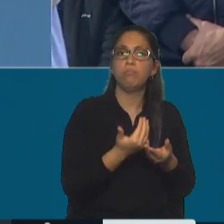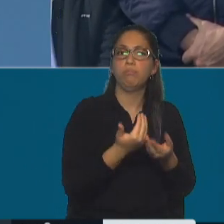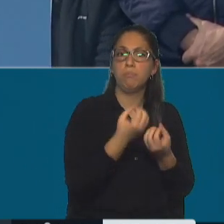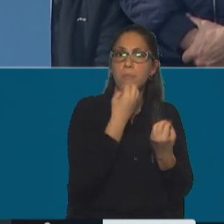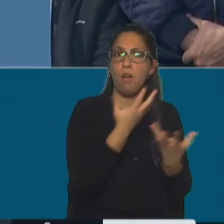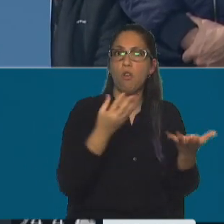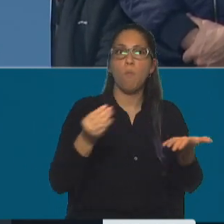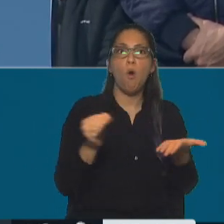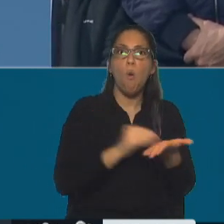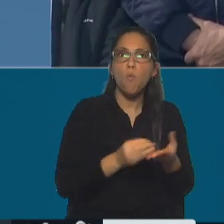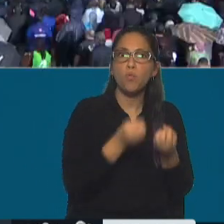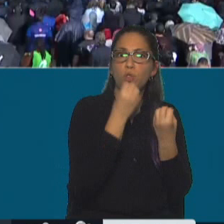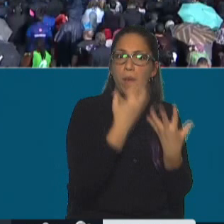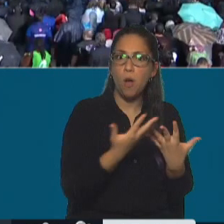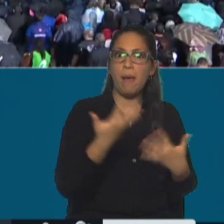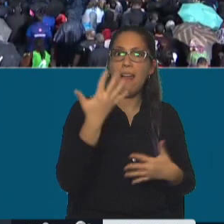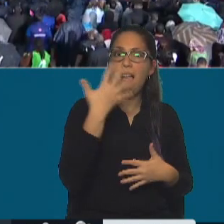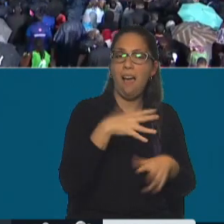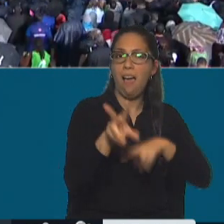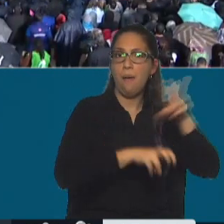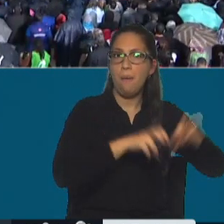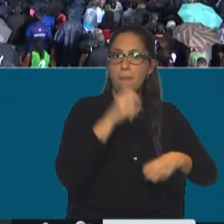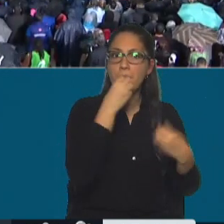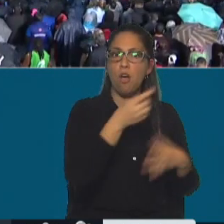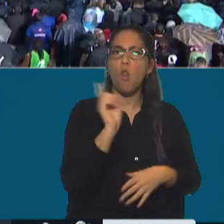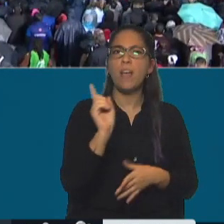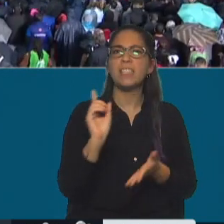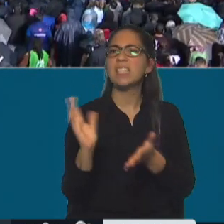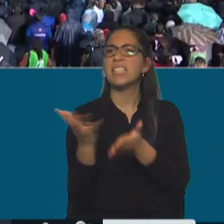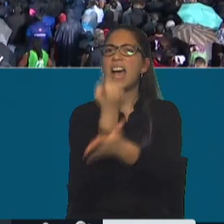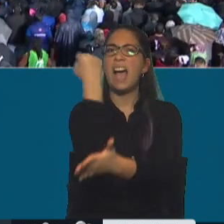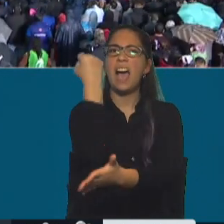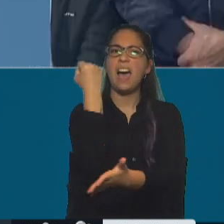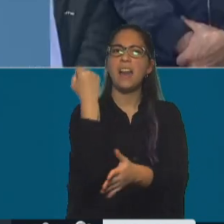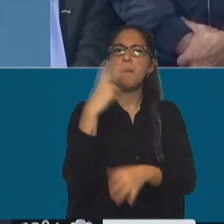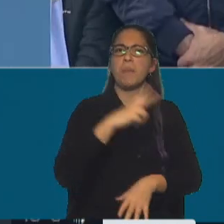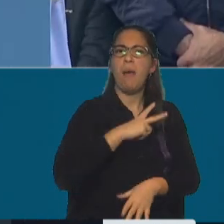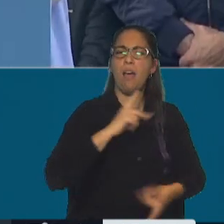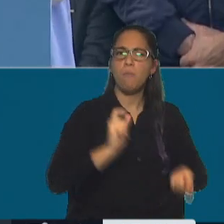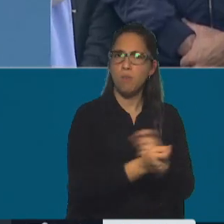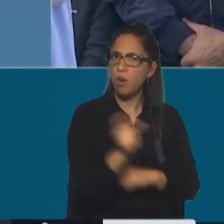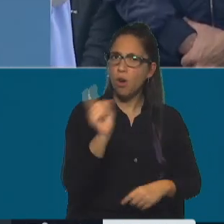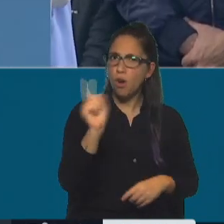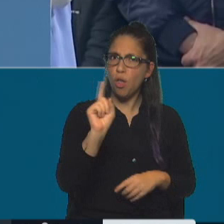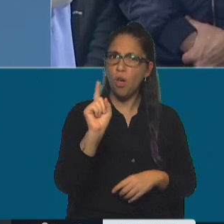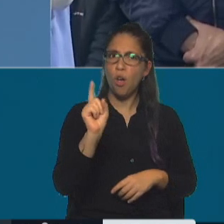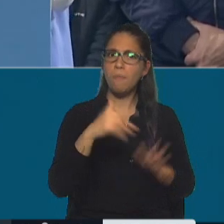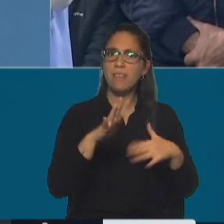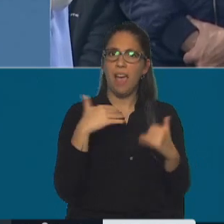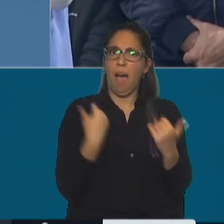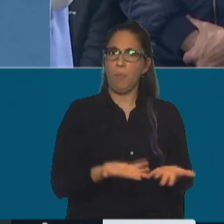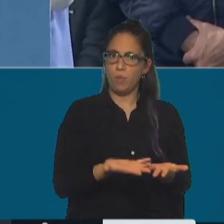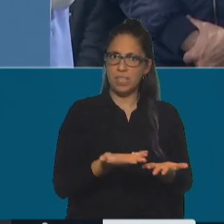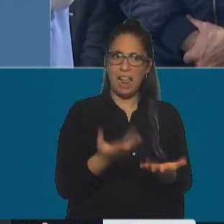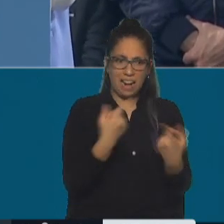por favor, que se comprenda esto, ¿no? Que tiene que ver no con quitar, ni expropiar, ni privatizar, sino que tiene que ver con aprovechar